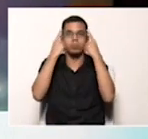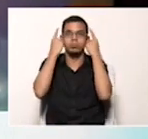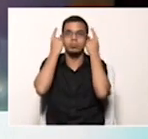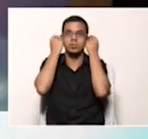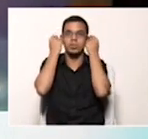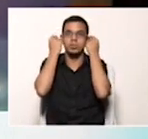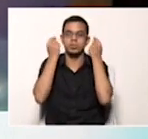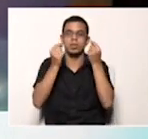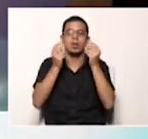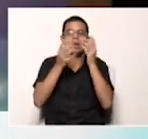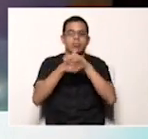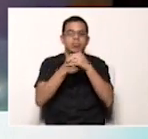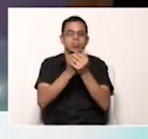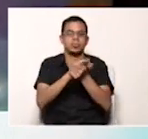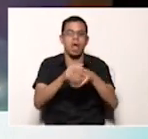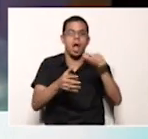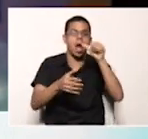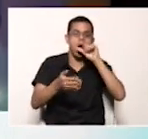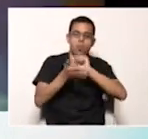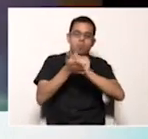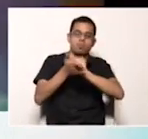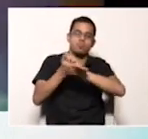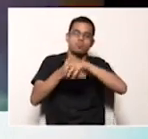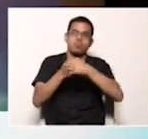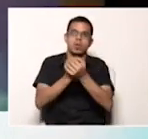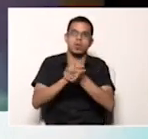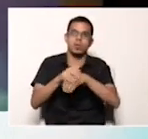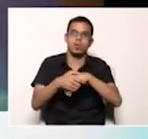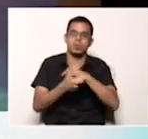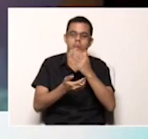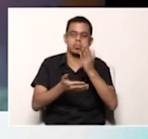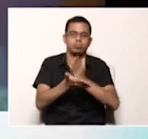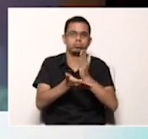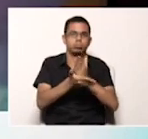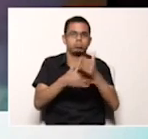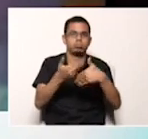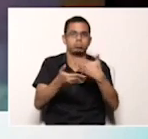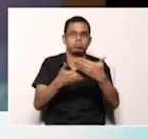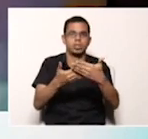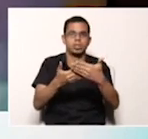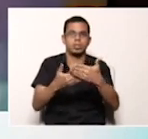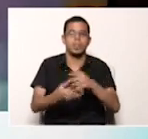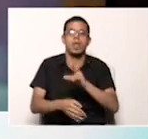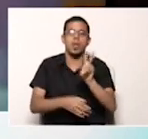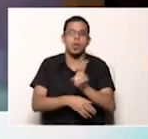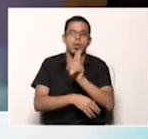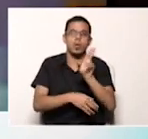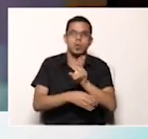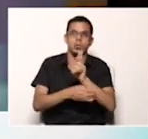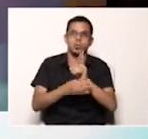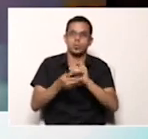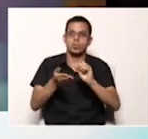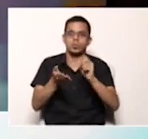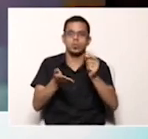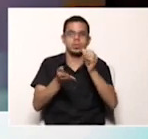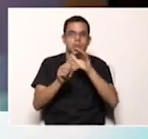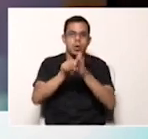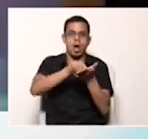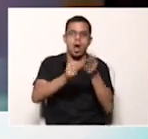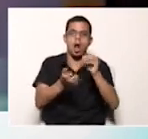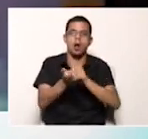tapabocas, lavarse las manos con agua y jabón frecuentemente o usar productos antibacteriales como este a base de